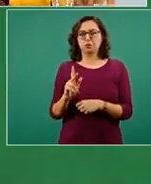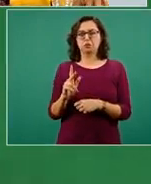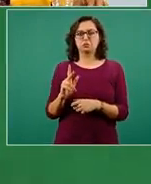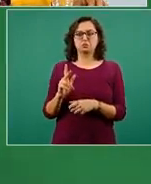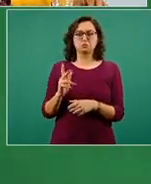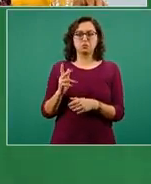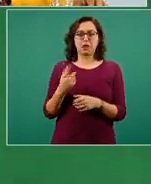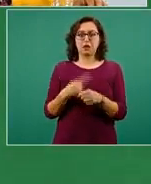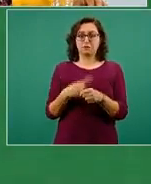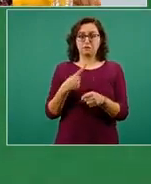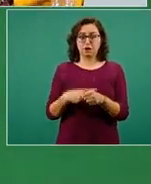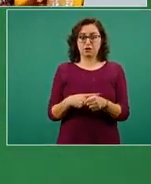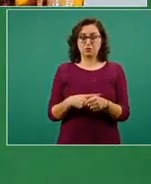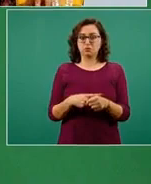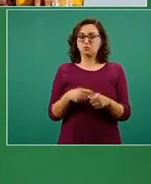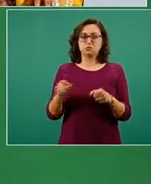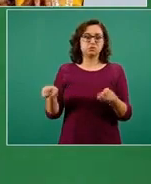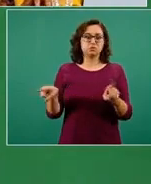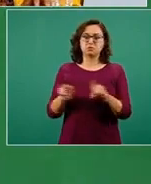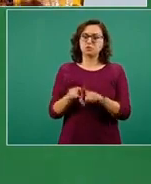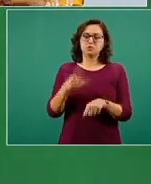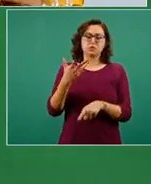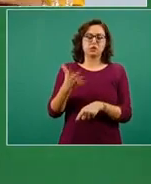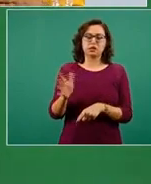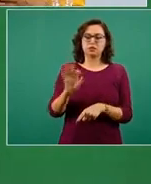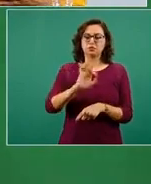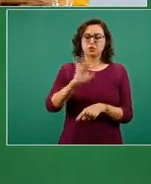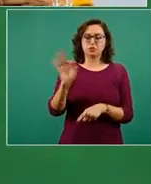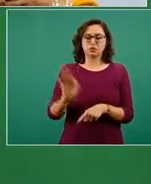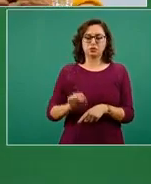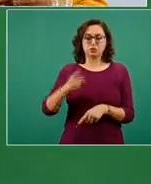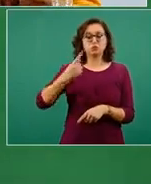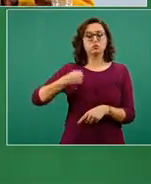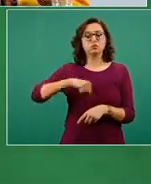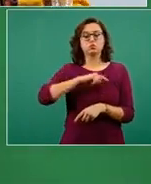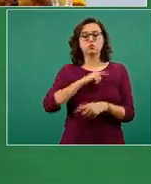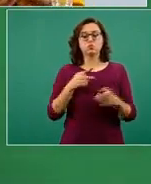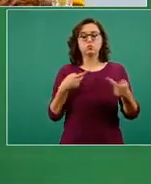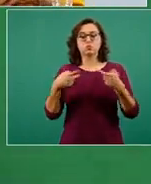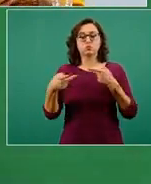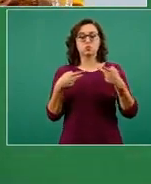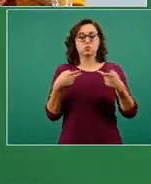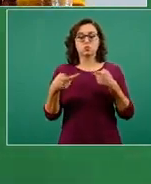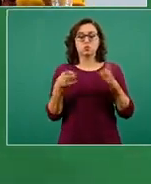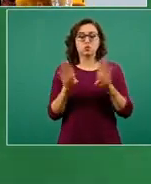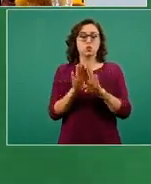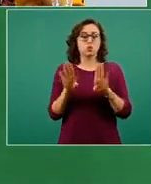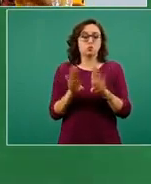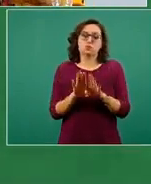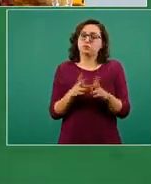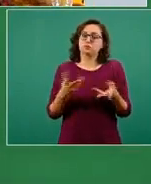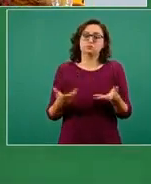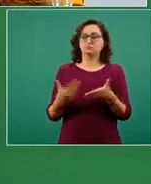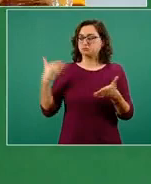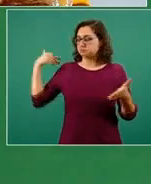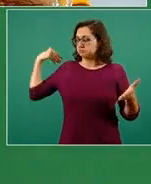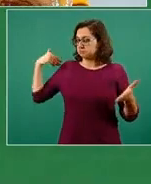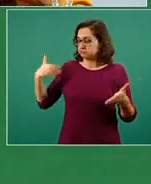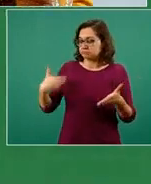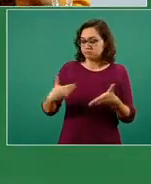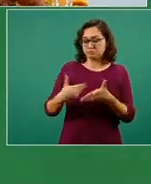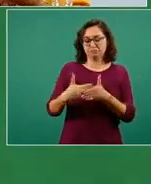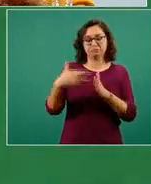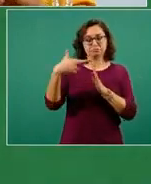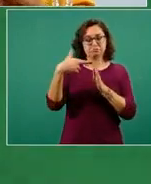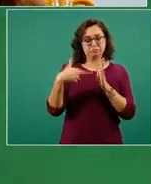los indicadores que se monitorea. ¿Cómo estamos preparados? Pues todo lo que he comentado se sigue manteniendo. O sea,